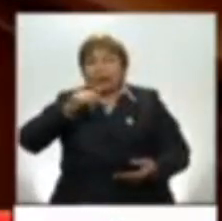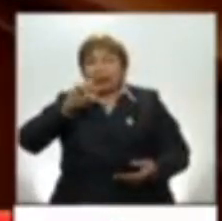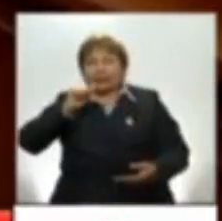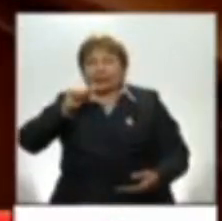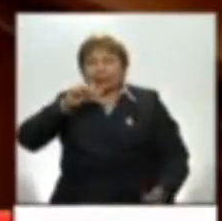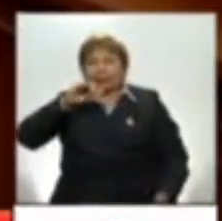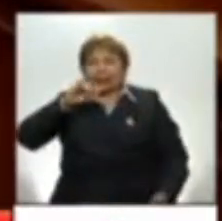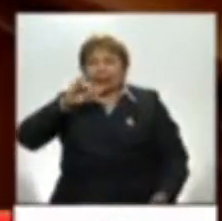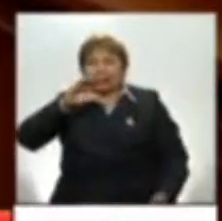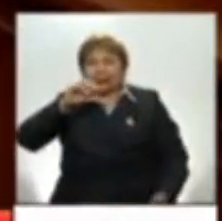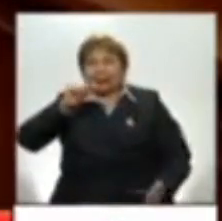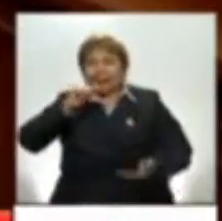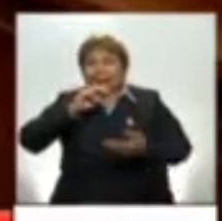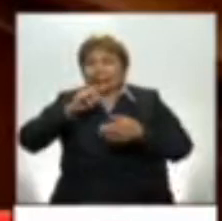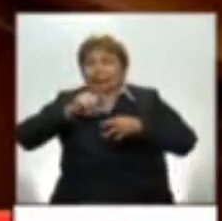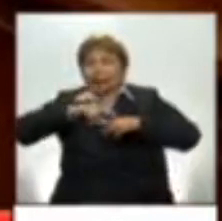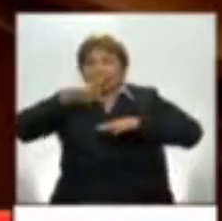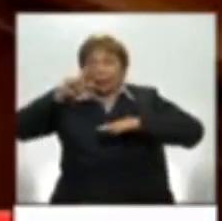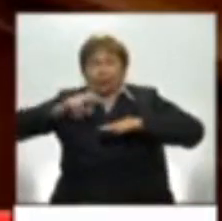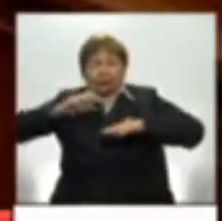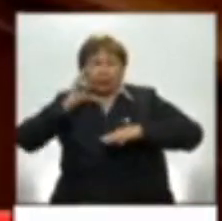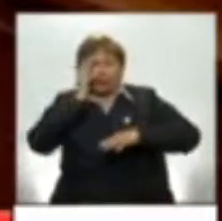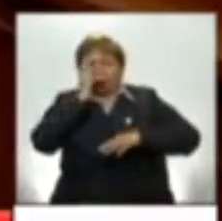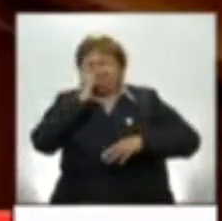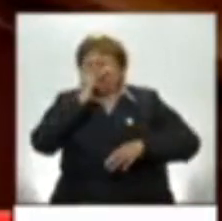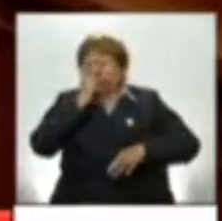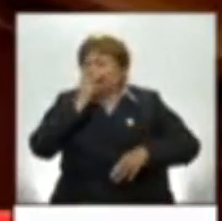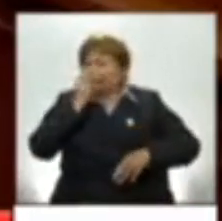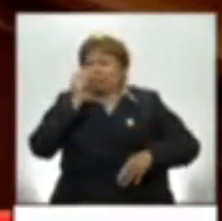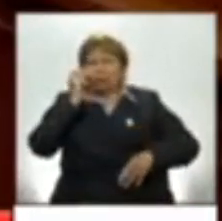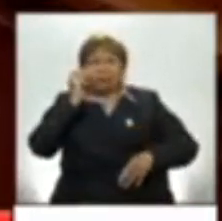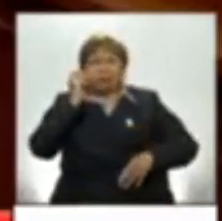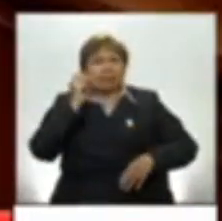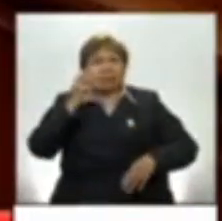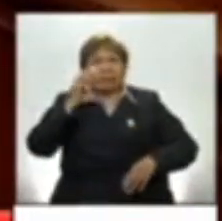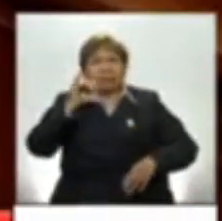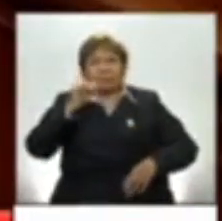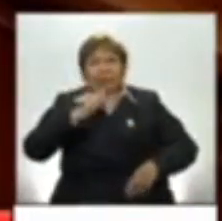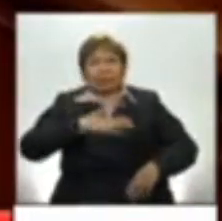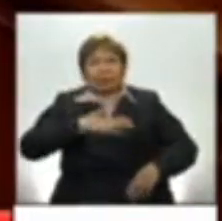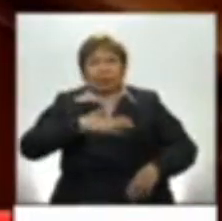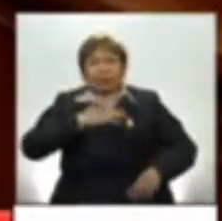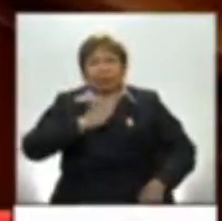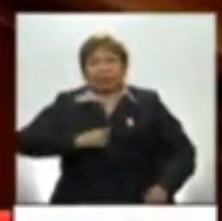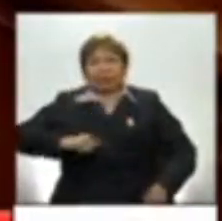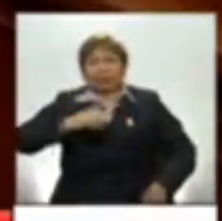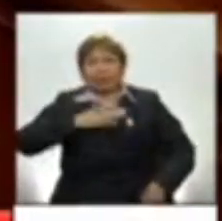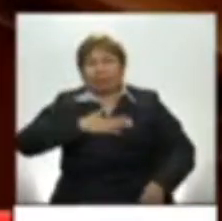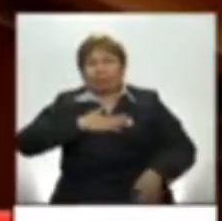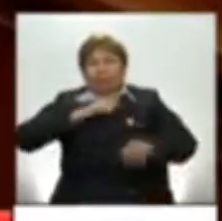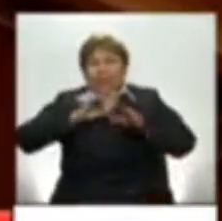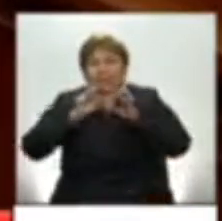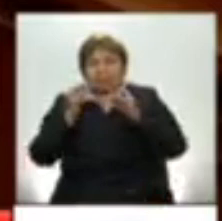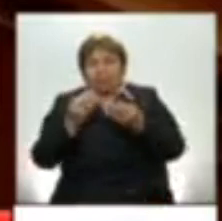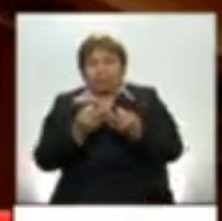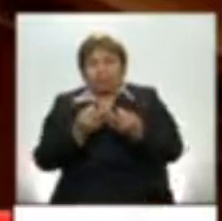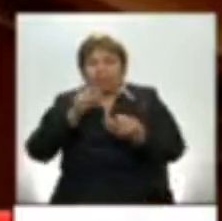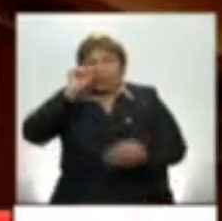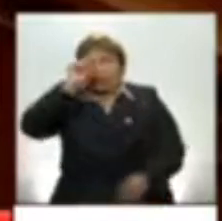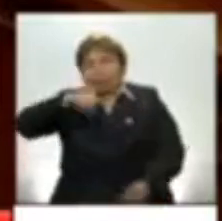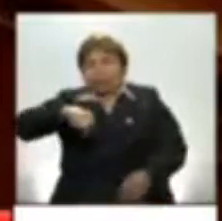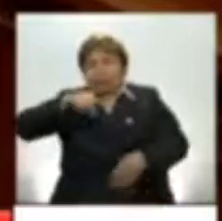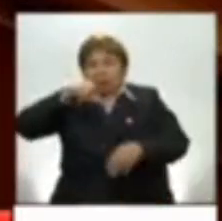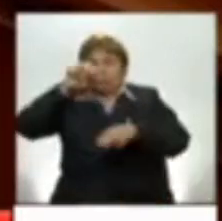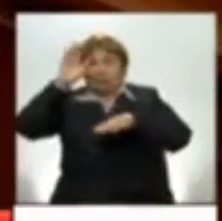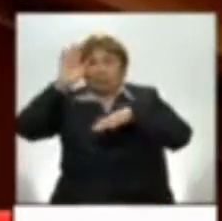parte integrante de una región preciosa que es la Ica, por mis hijos, por mi familia, por mi honor, sí,